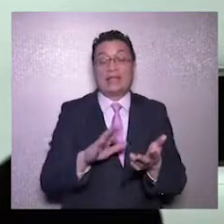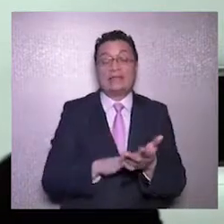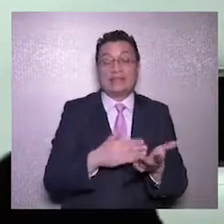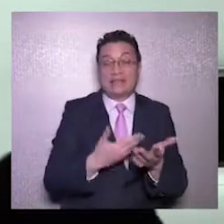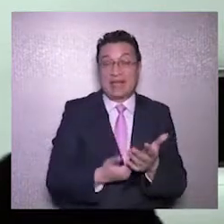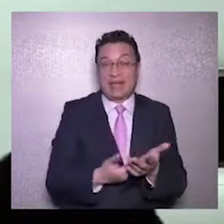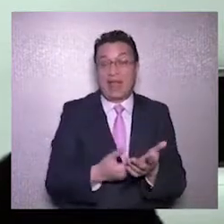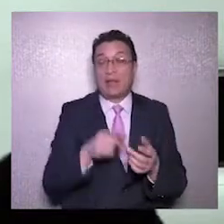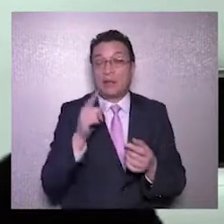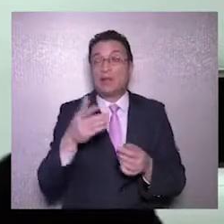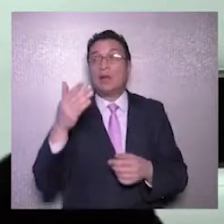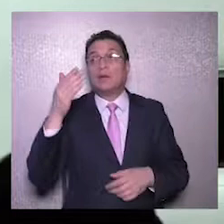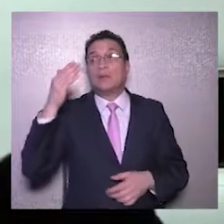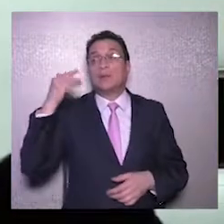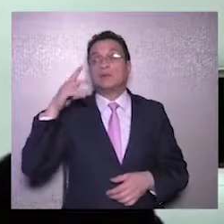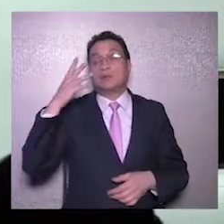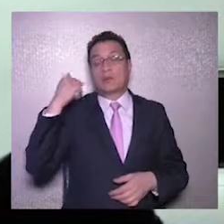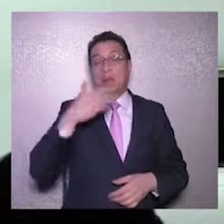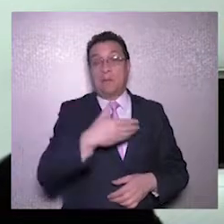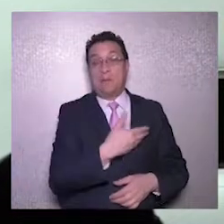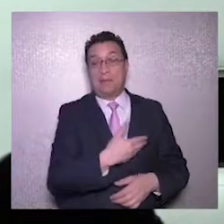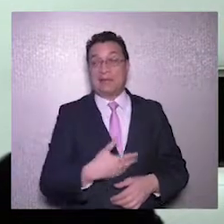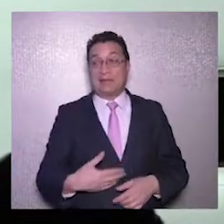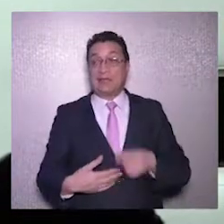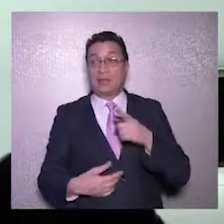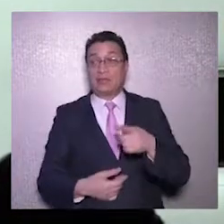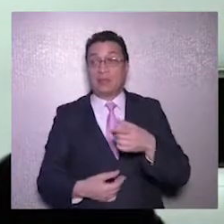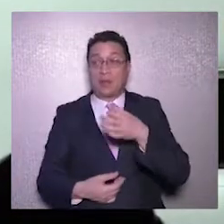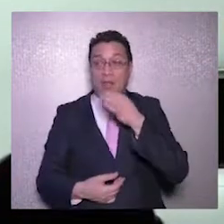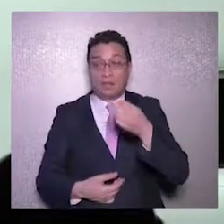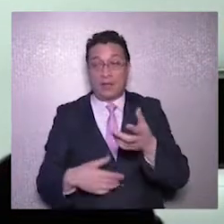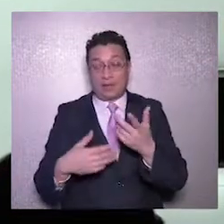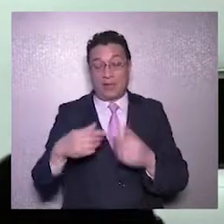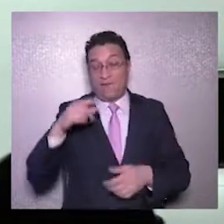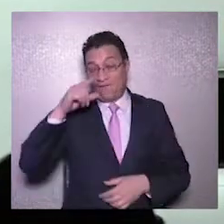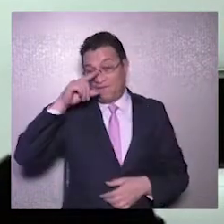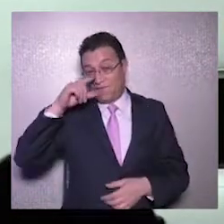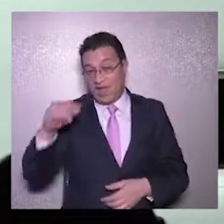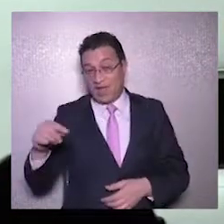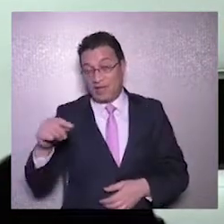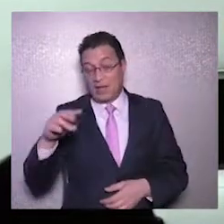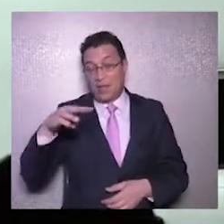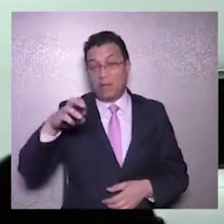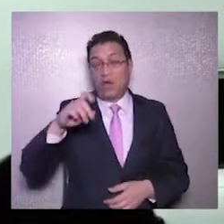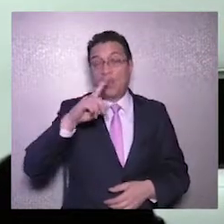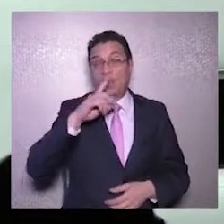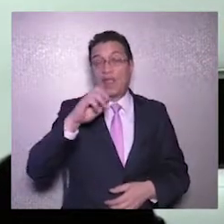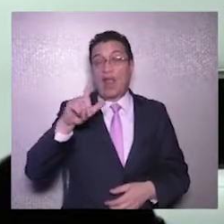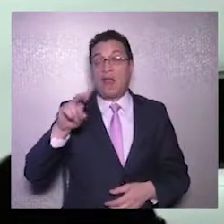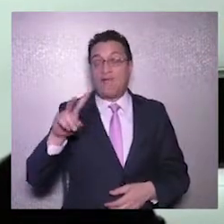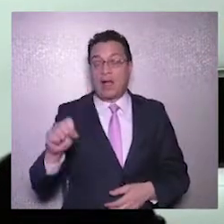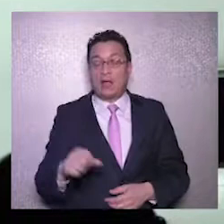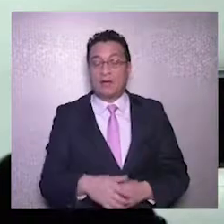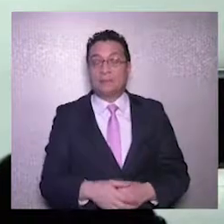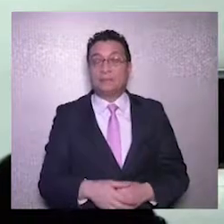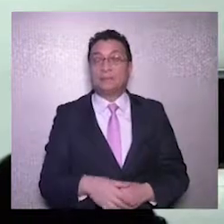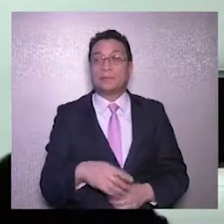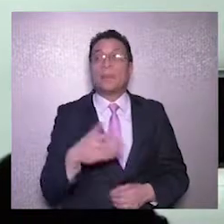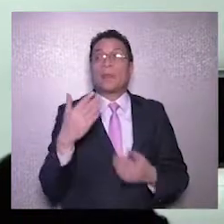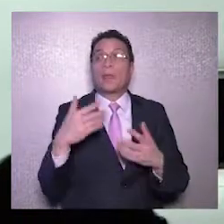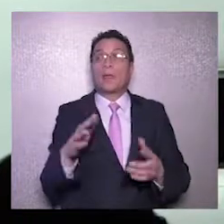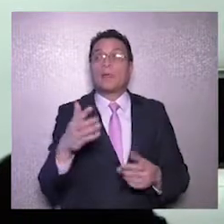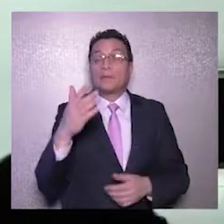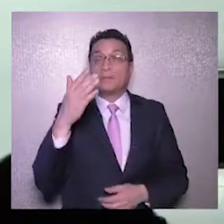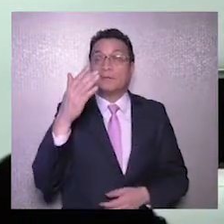es la de la época, ¿no es cierto?, del gran presidente que fue don Eduardo Frei Montalva. Debo decir que mi